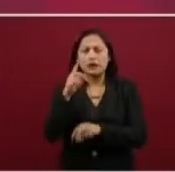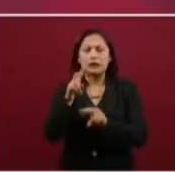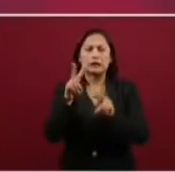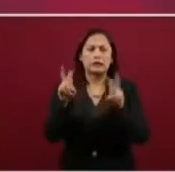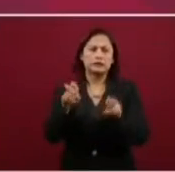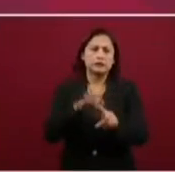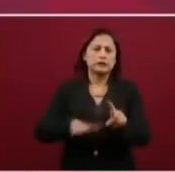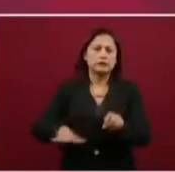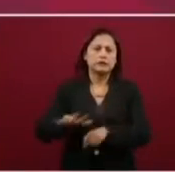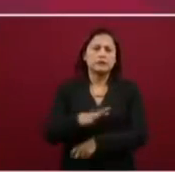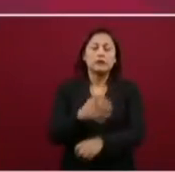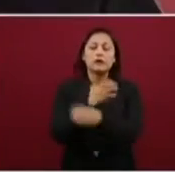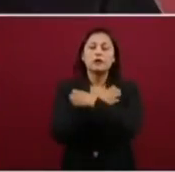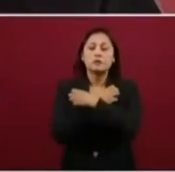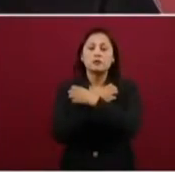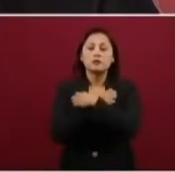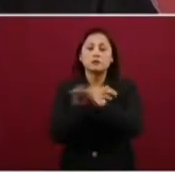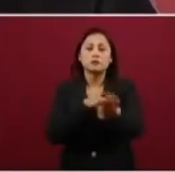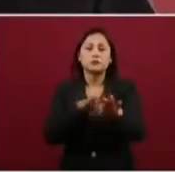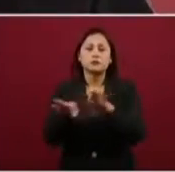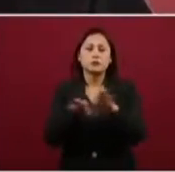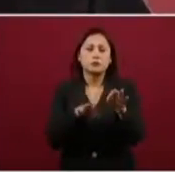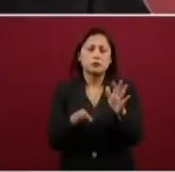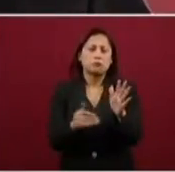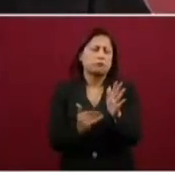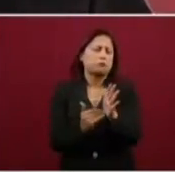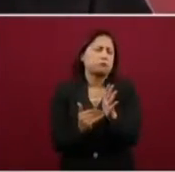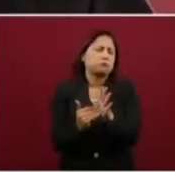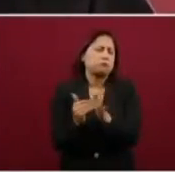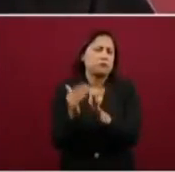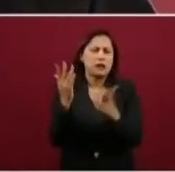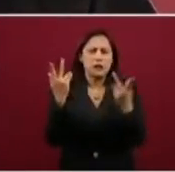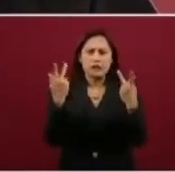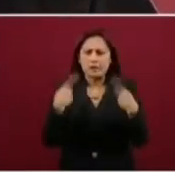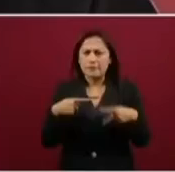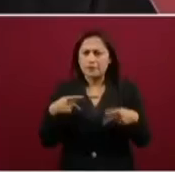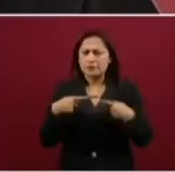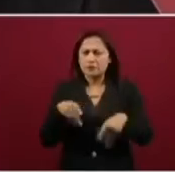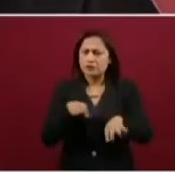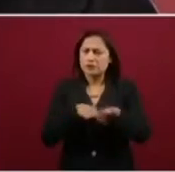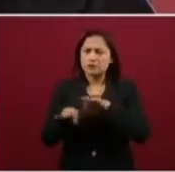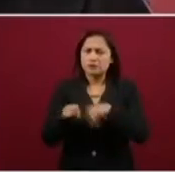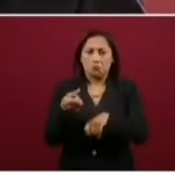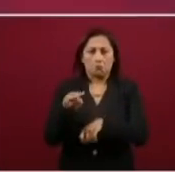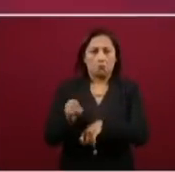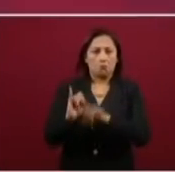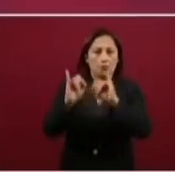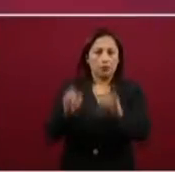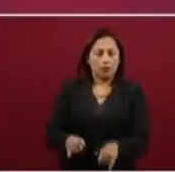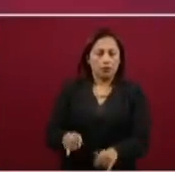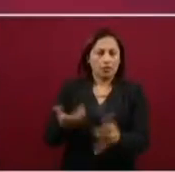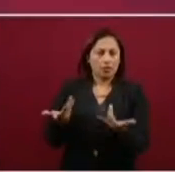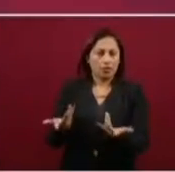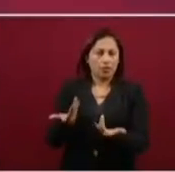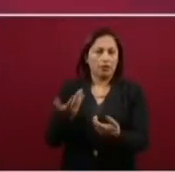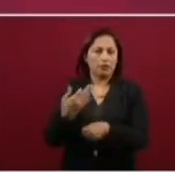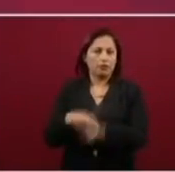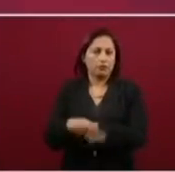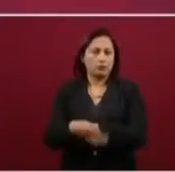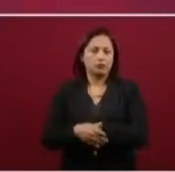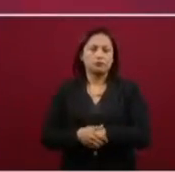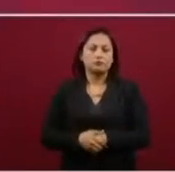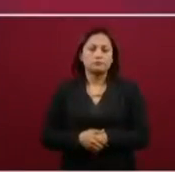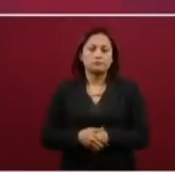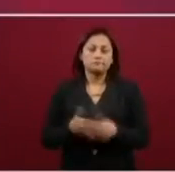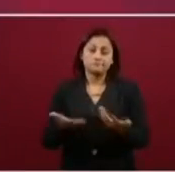lo mismo miles de trabajadores y en el gobierno en su conjunto